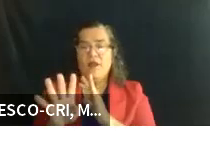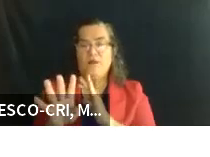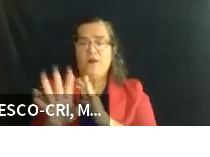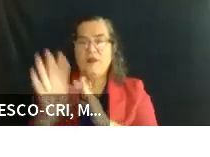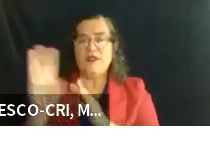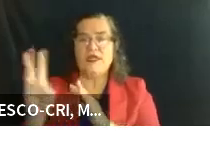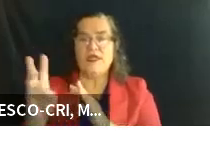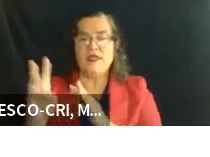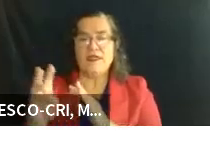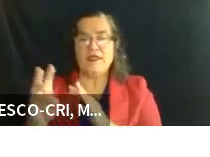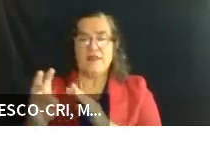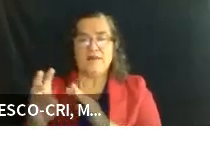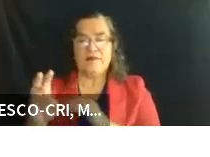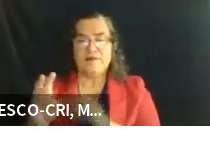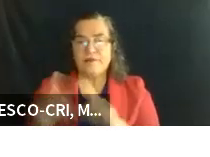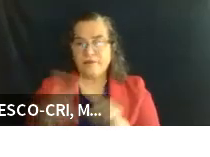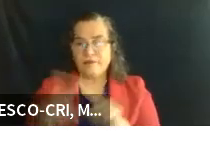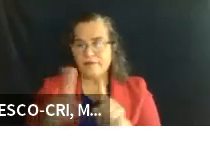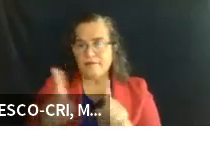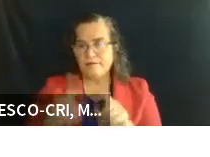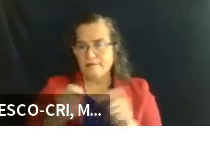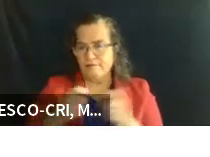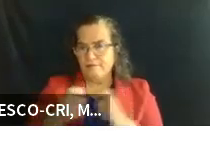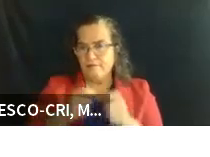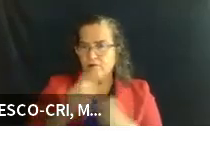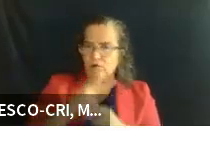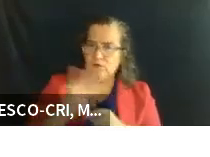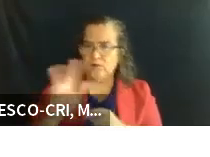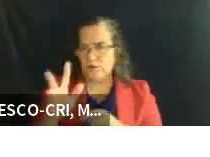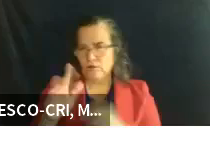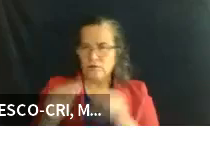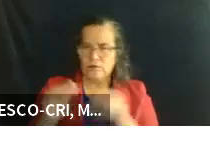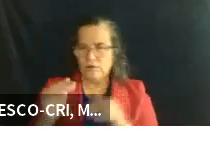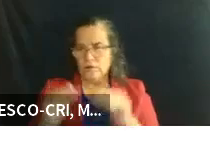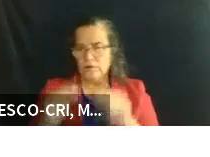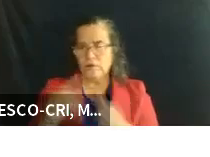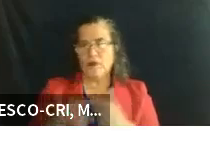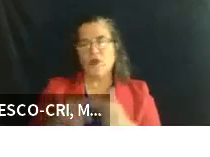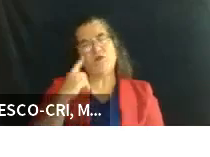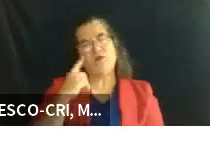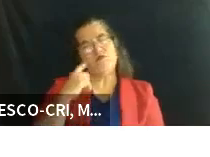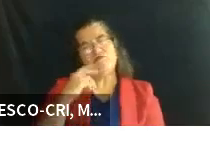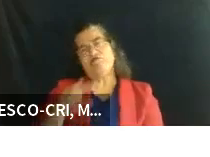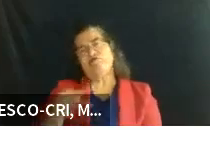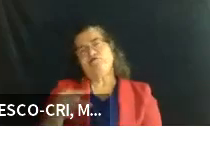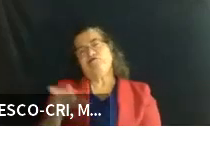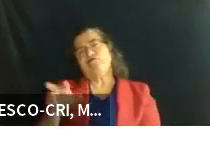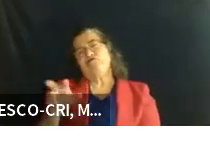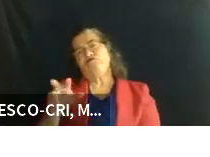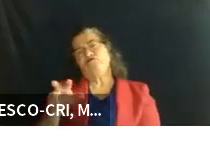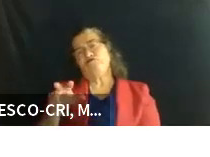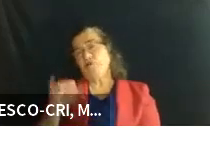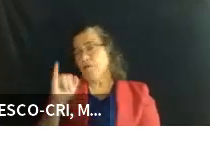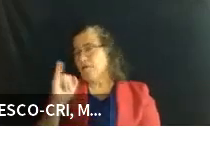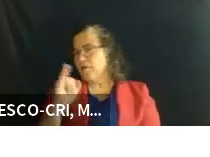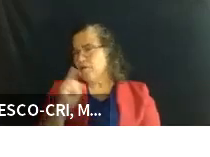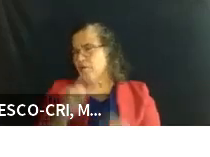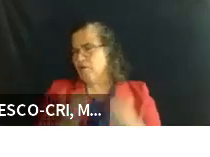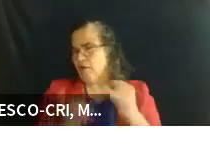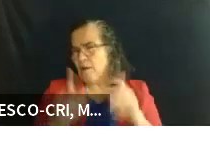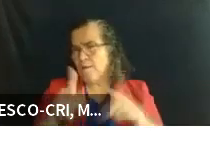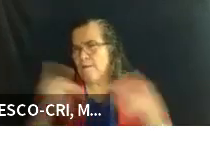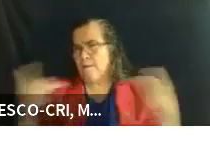ya ven con niveles de dominio 2 o 3. Entonces, esto nos permite ver cómo es finalmente el